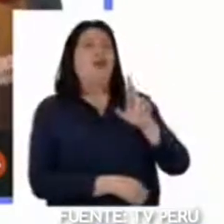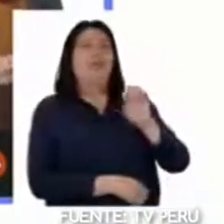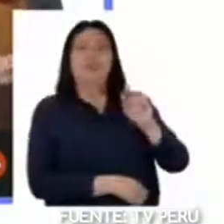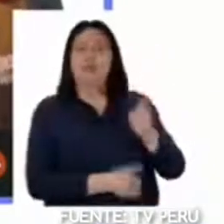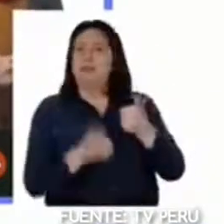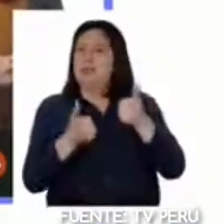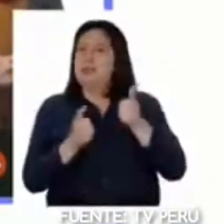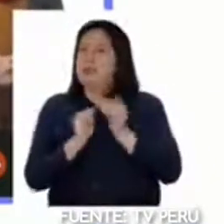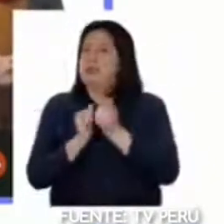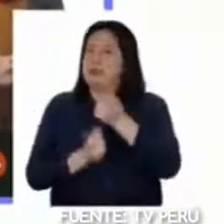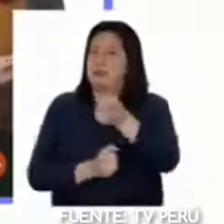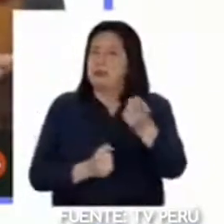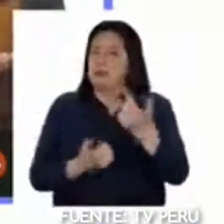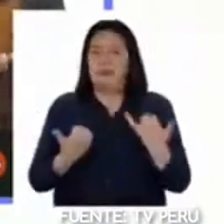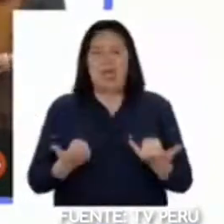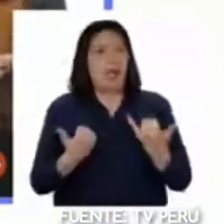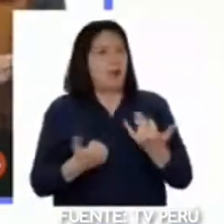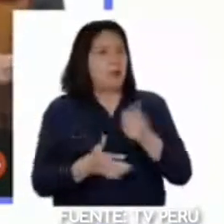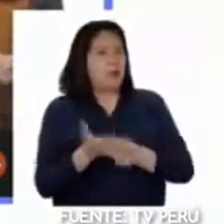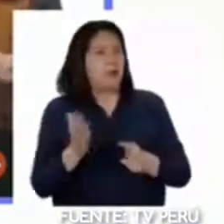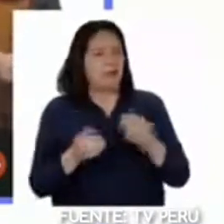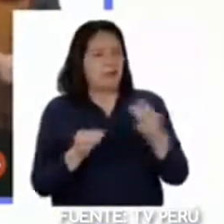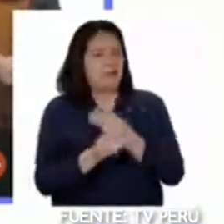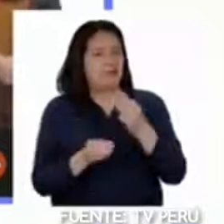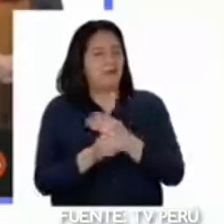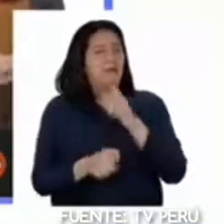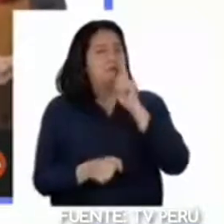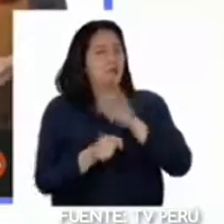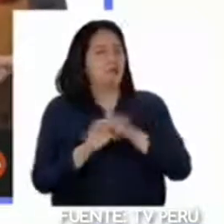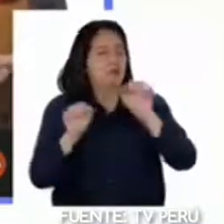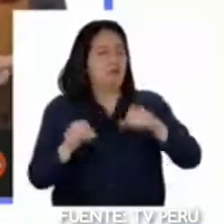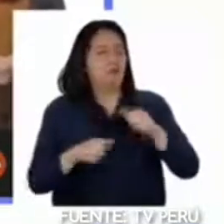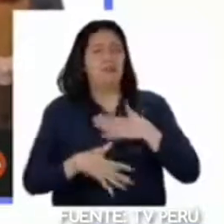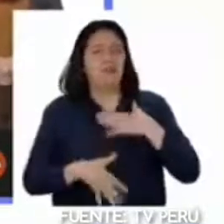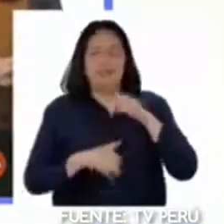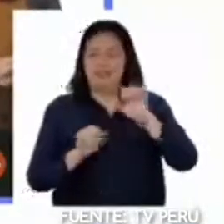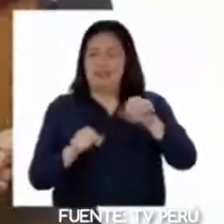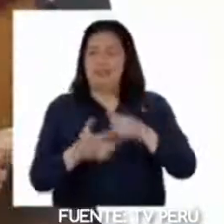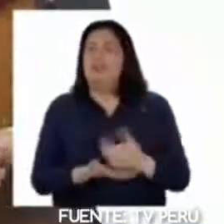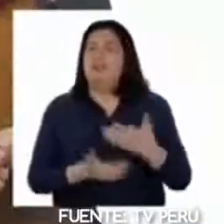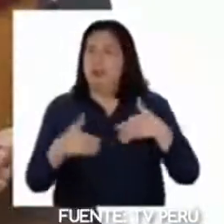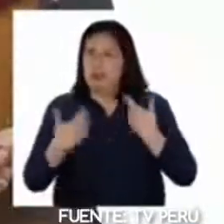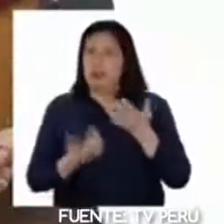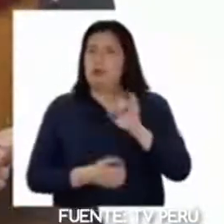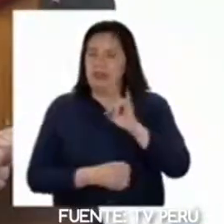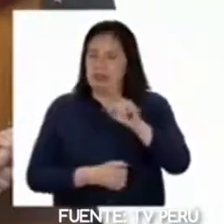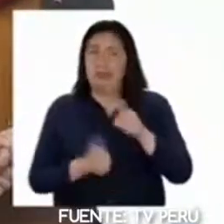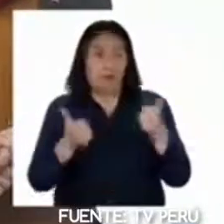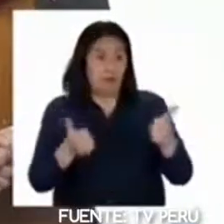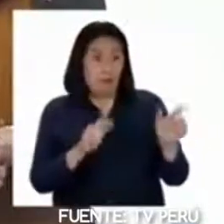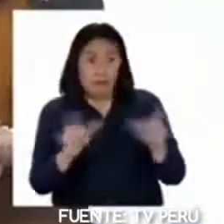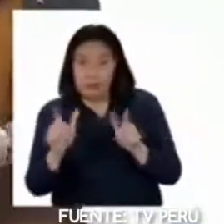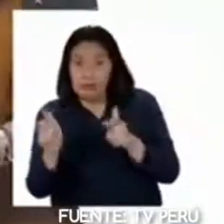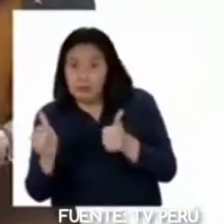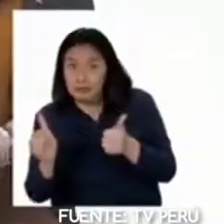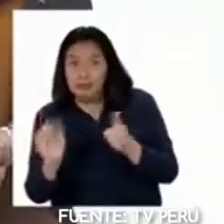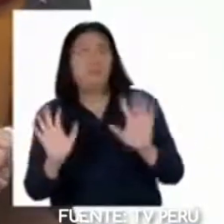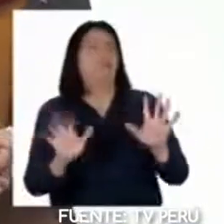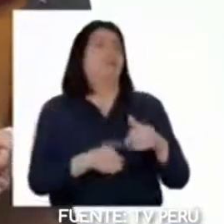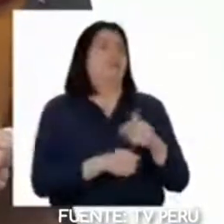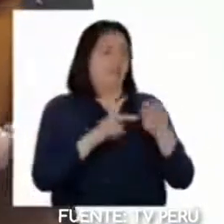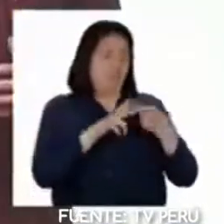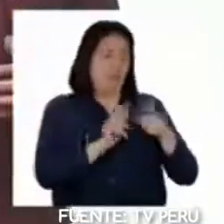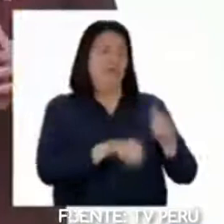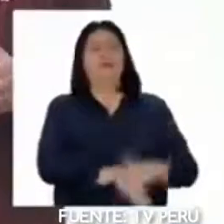y qué gusto poder acompañarlos en esta actividad matemática que les prometo será muy divertida y útil. ¿Listas y listos?